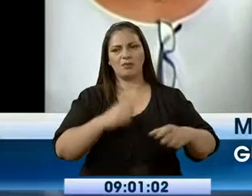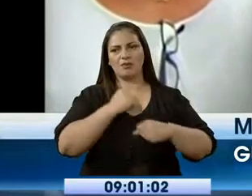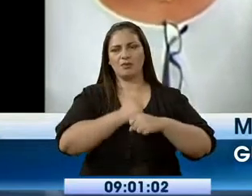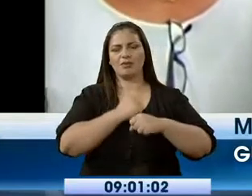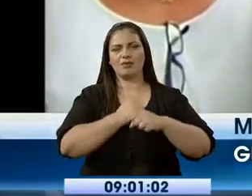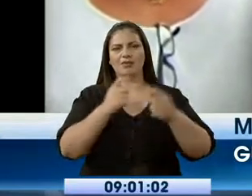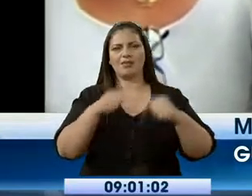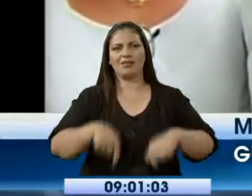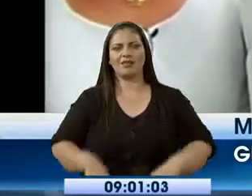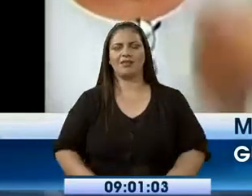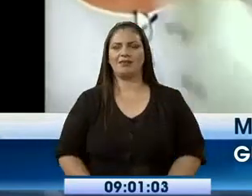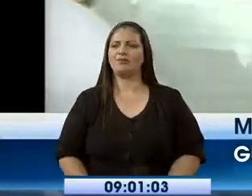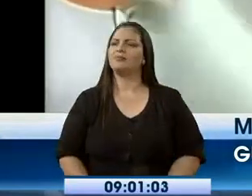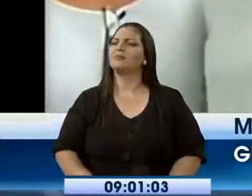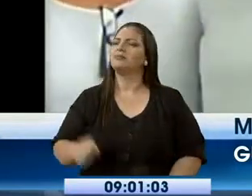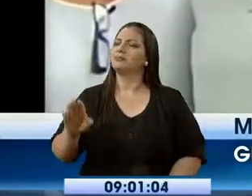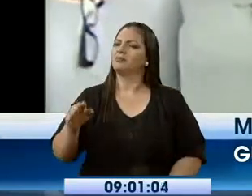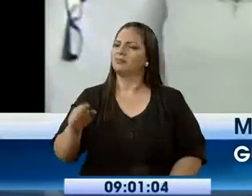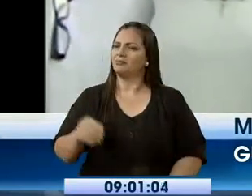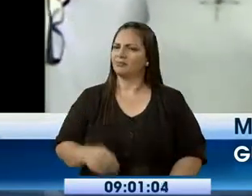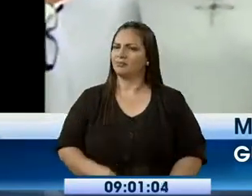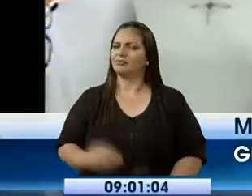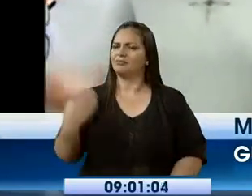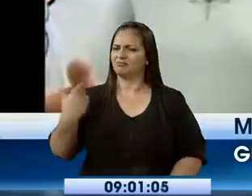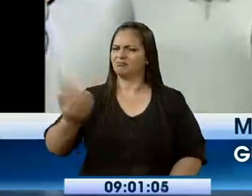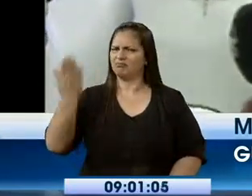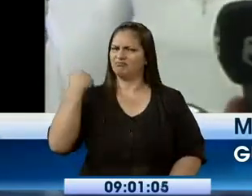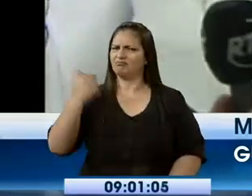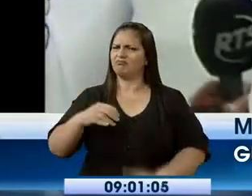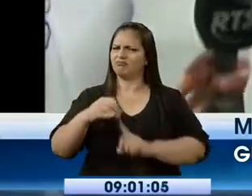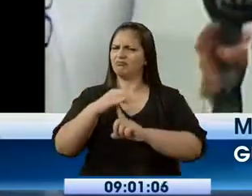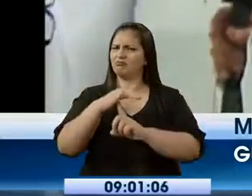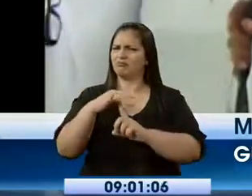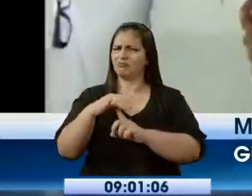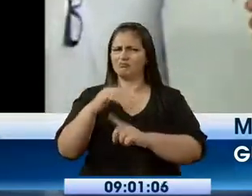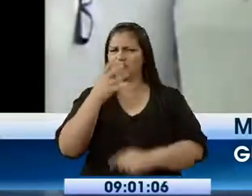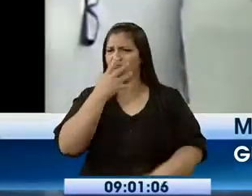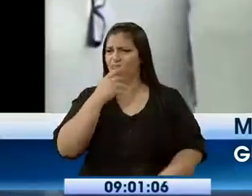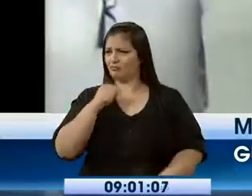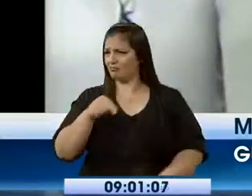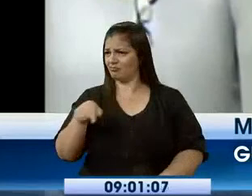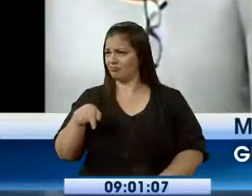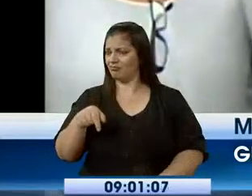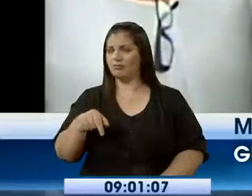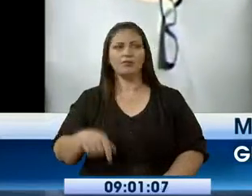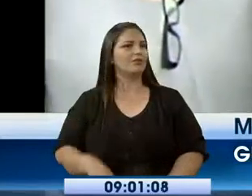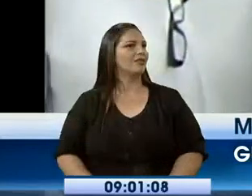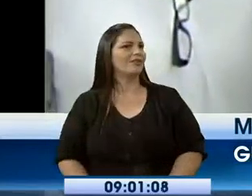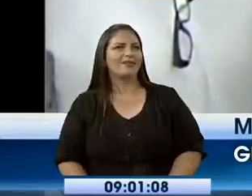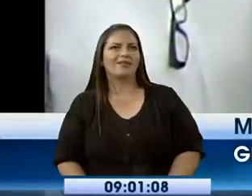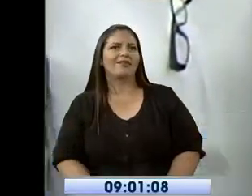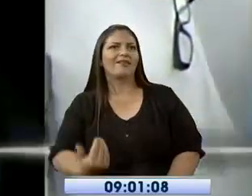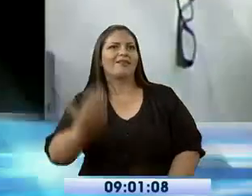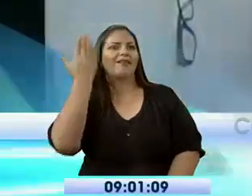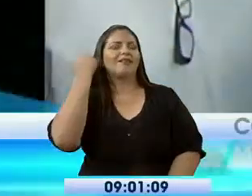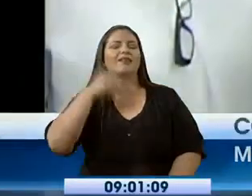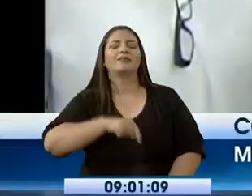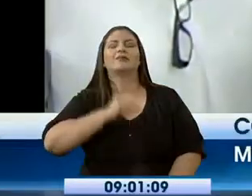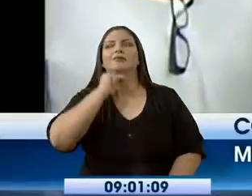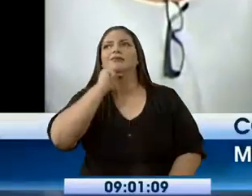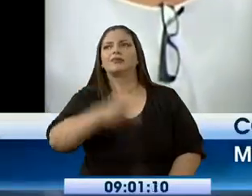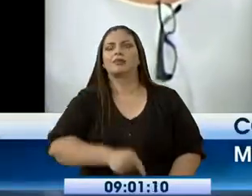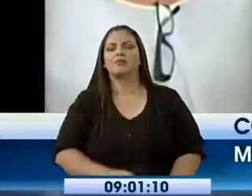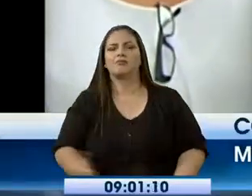antes ustedes, bueno, tenían este, claro, el espacio, pero no era así tan colorido y tan vivo como ahora. No, esto era un hogar feo, lleno